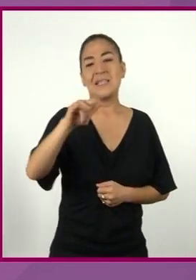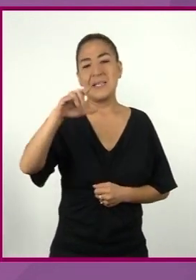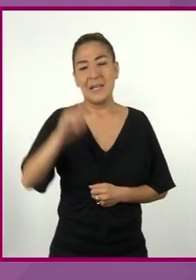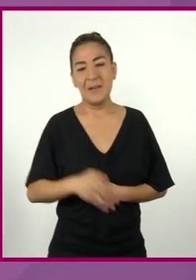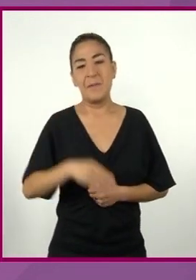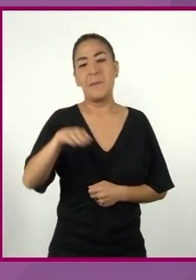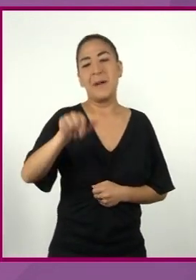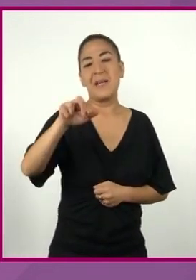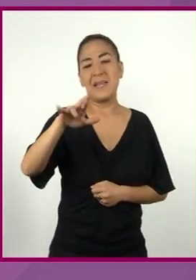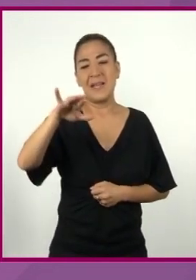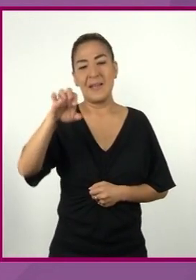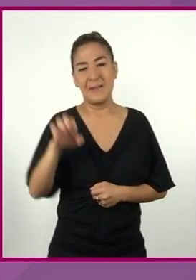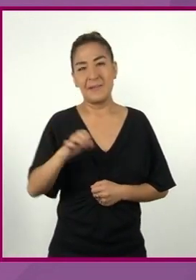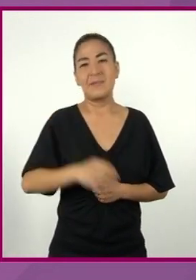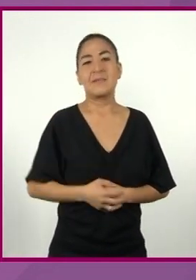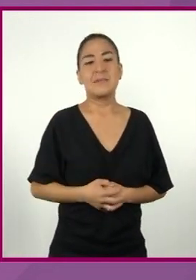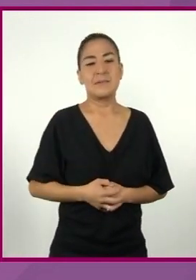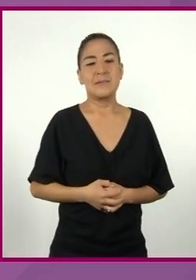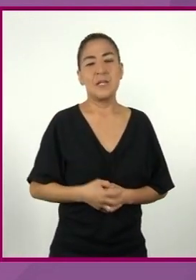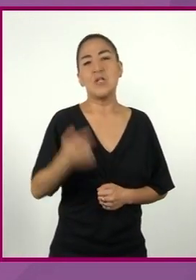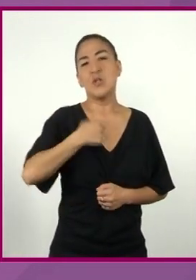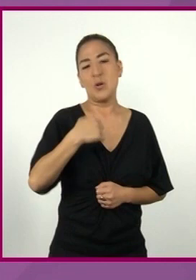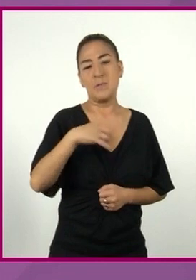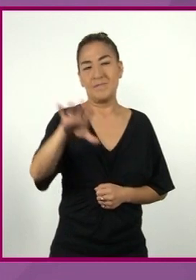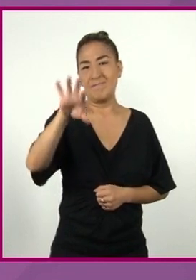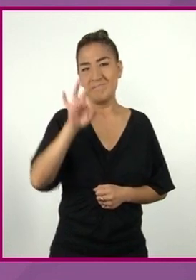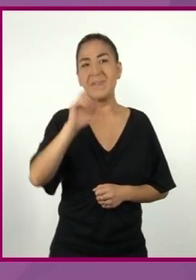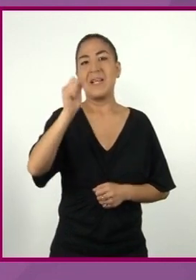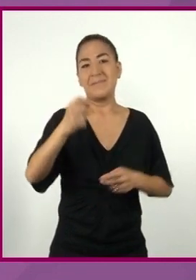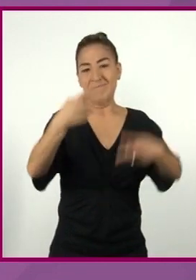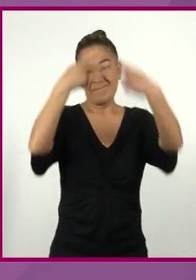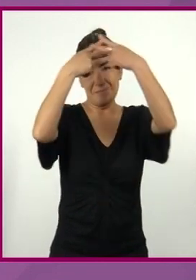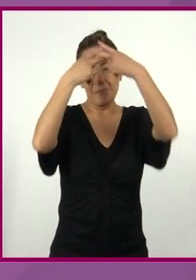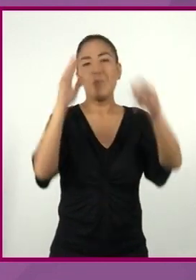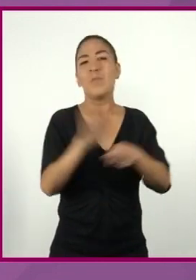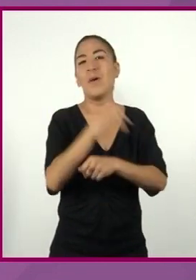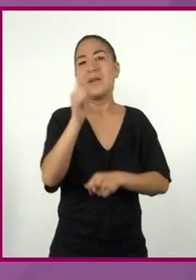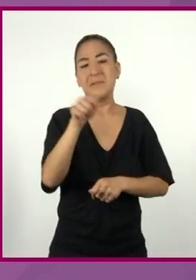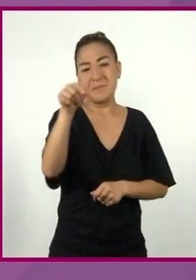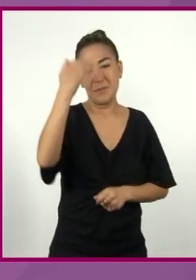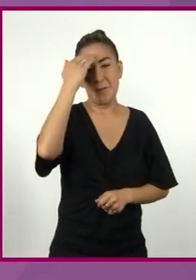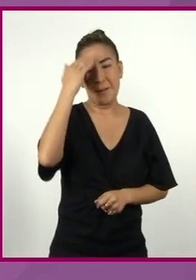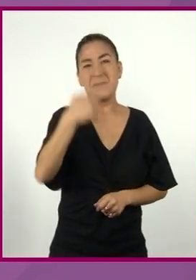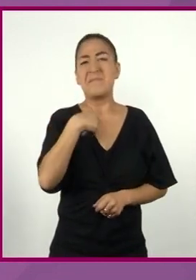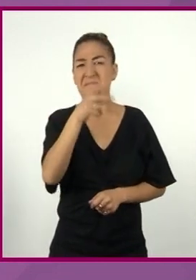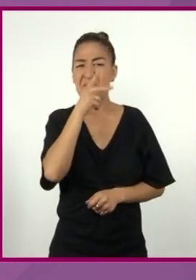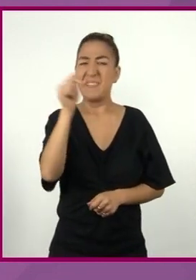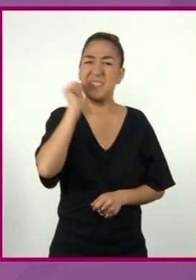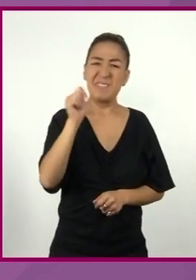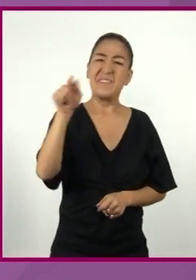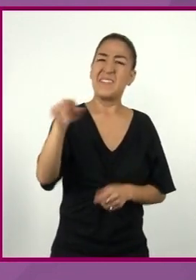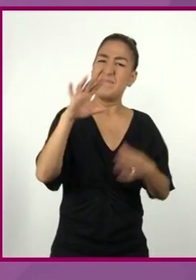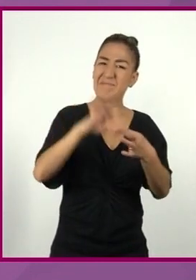Curie. Yo escogí al Che Guevara. Quiero saber por qué es tan conocido. Mis papás hablan mucho de él.